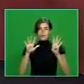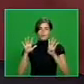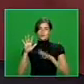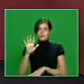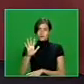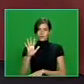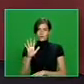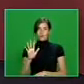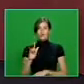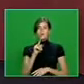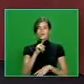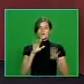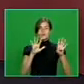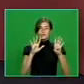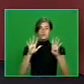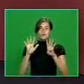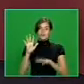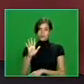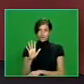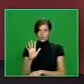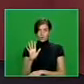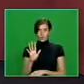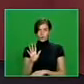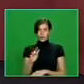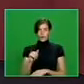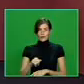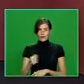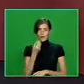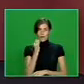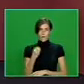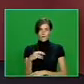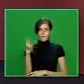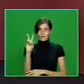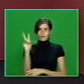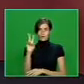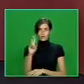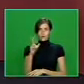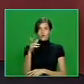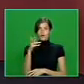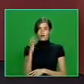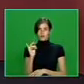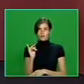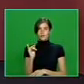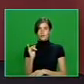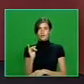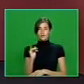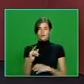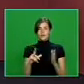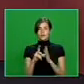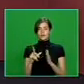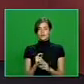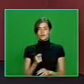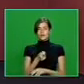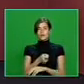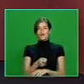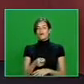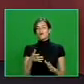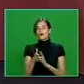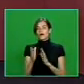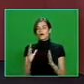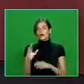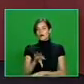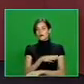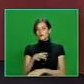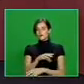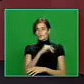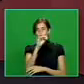presidente en 1995 apenas Este joven venezolano estaba saliendo del Liceo niños cantores del zulia Pero hay un tema que